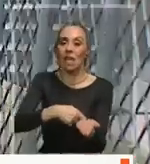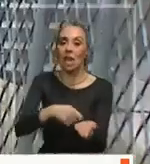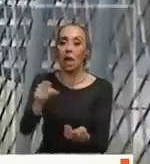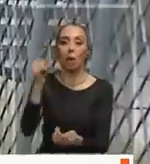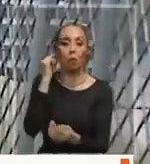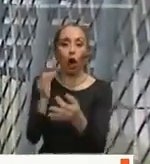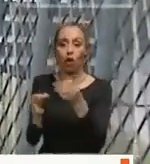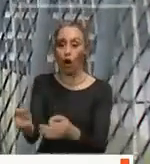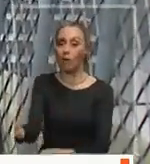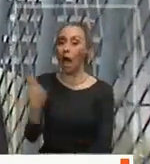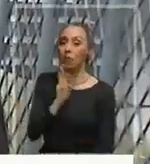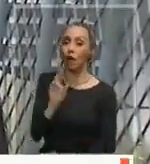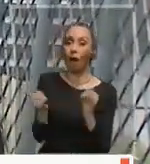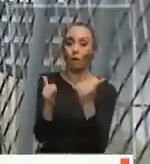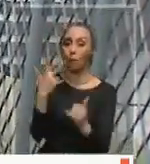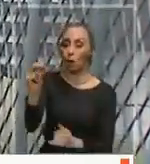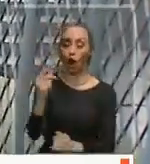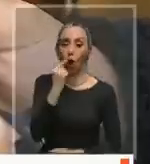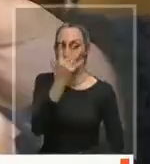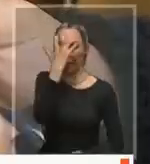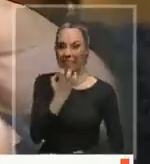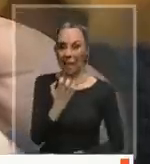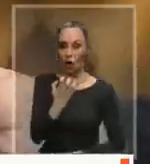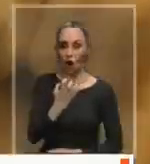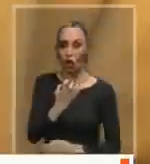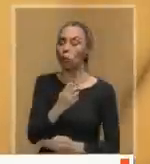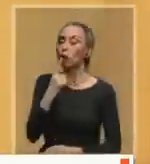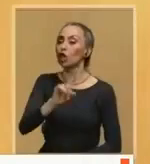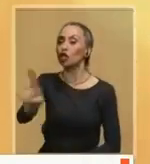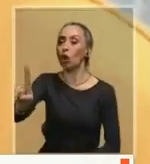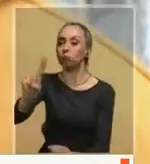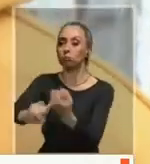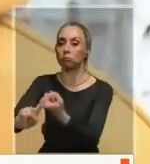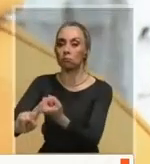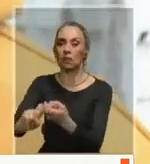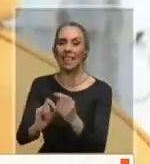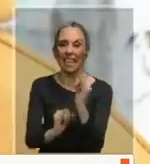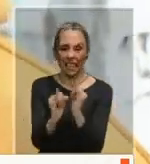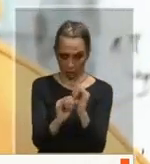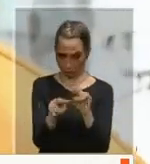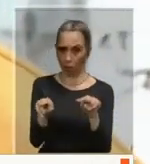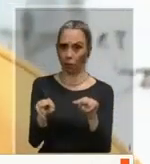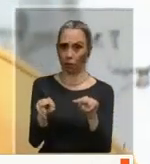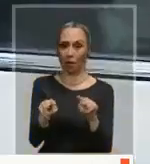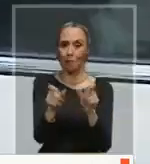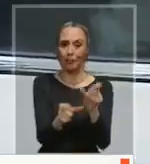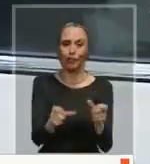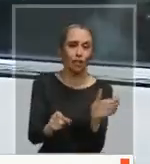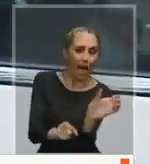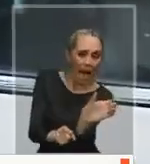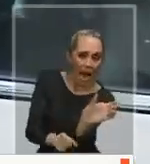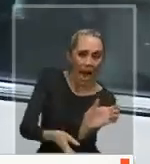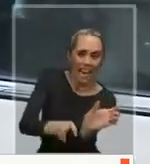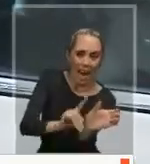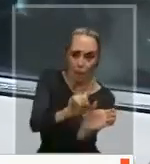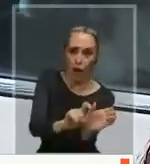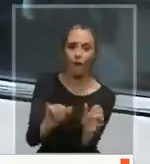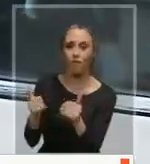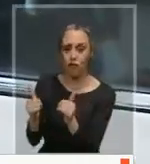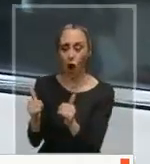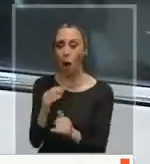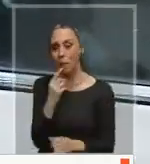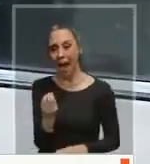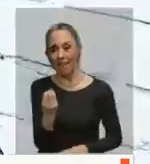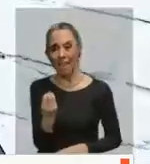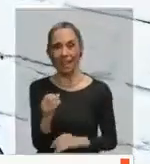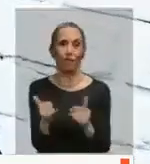novia. Un video que no solo llamó la atención en el mundo del internet, sino también a los chilenos en las calles. Como broma está buena,